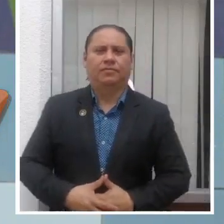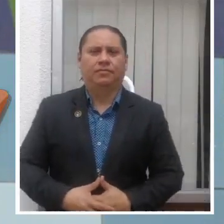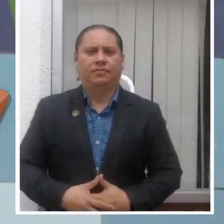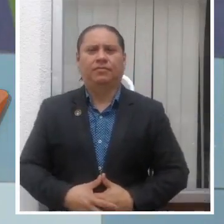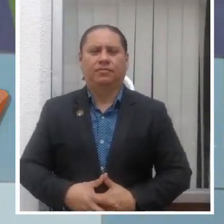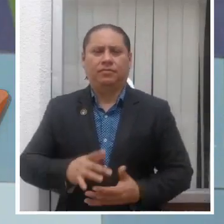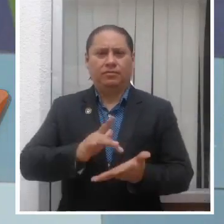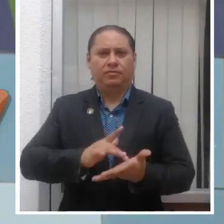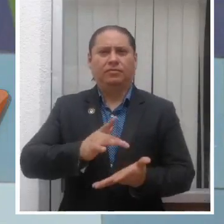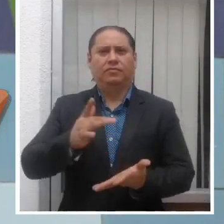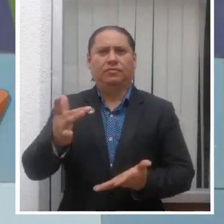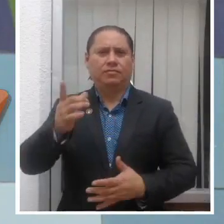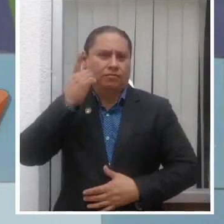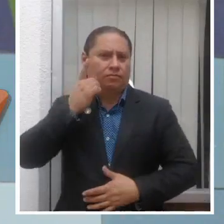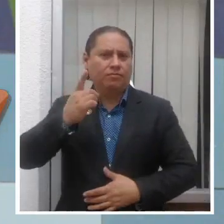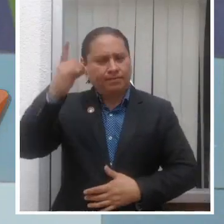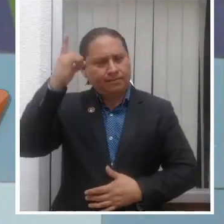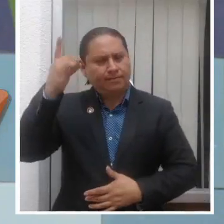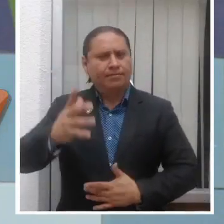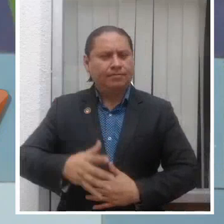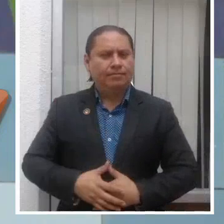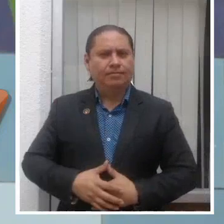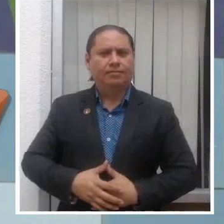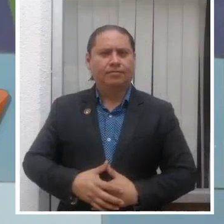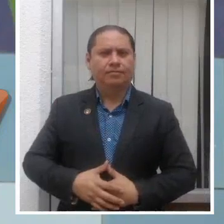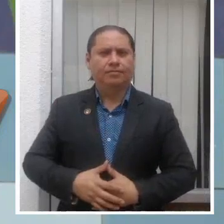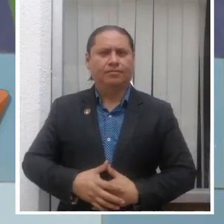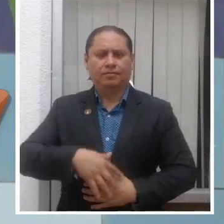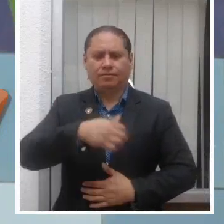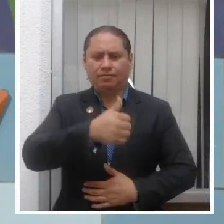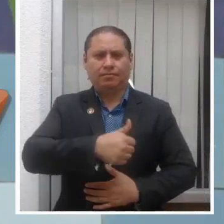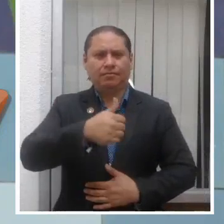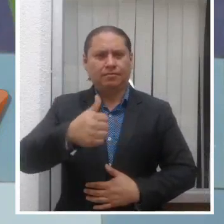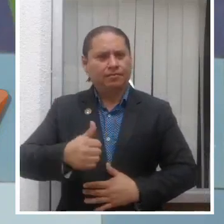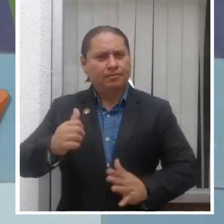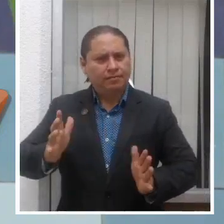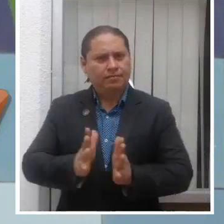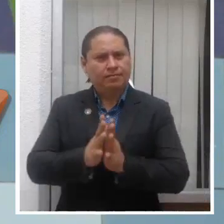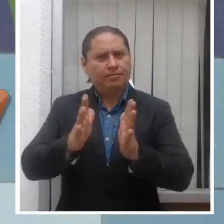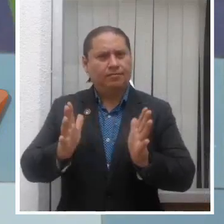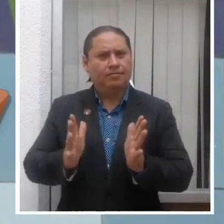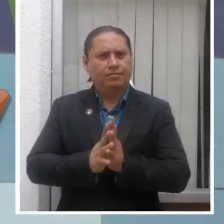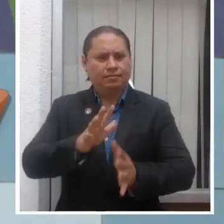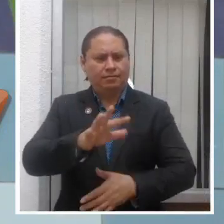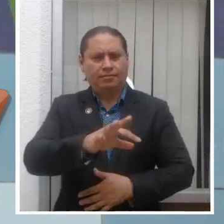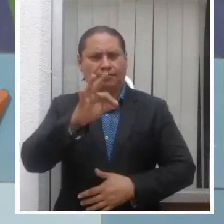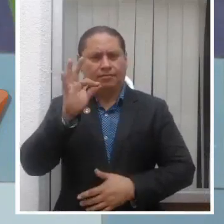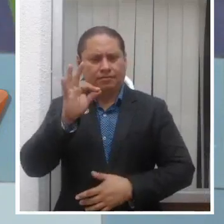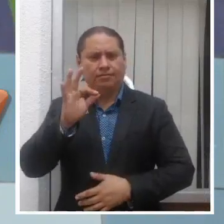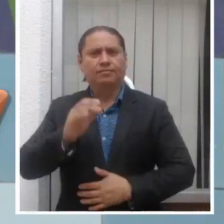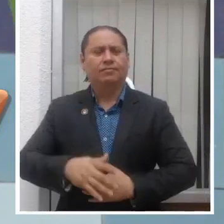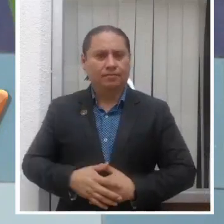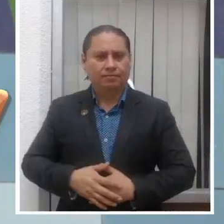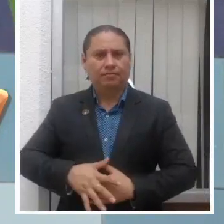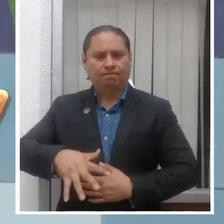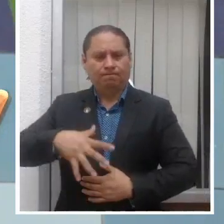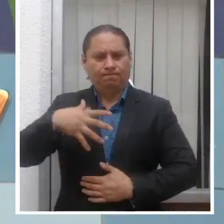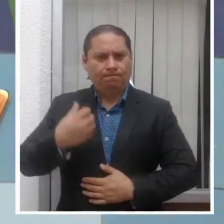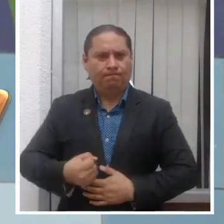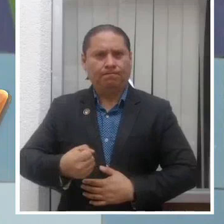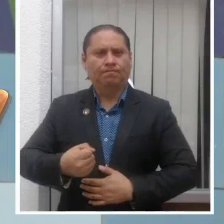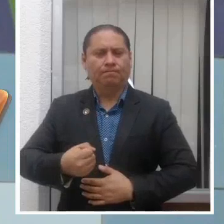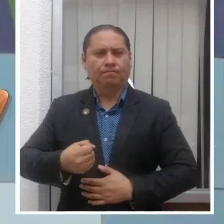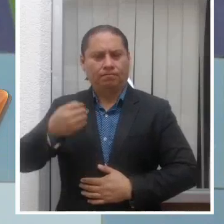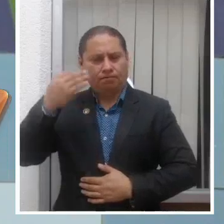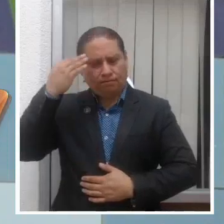Estoy agradecida con Dios porque cada batalla para la cual me eligió, me fortaleció, y con